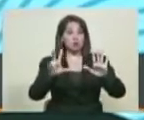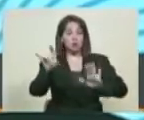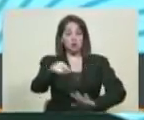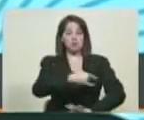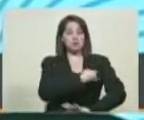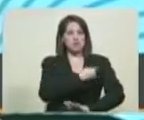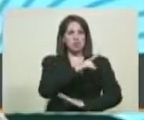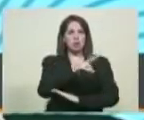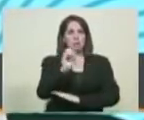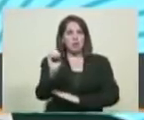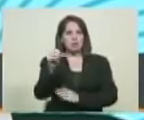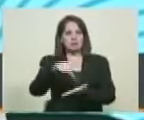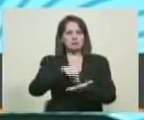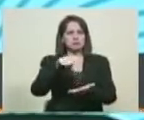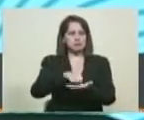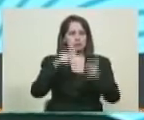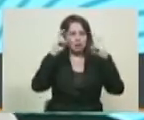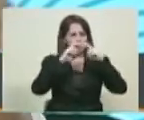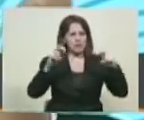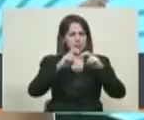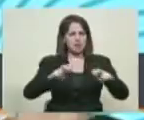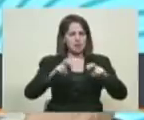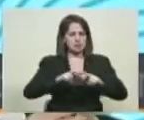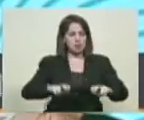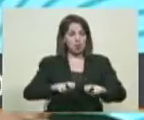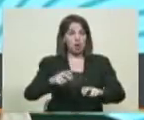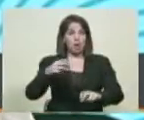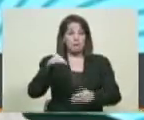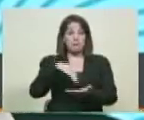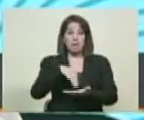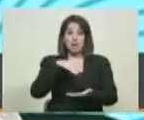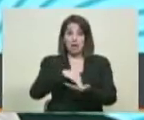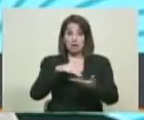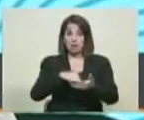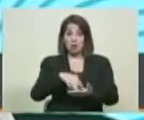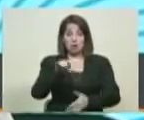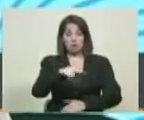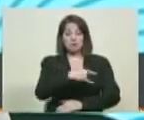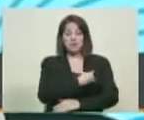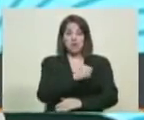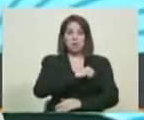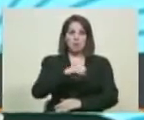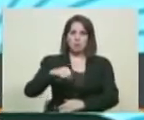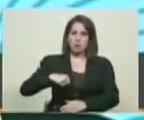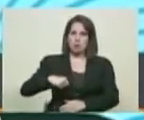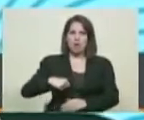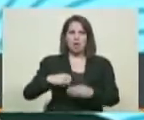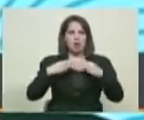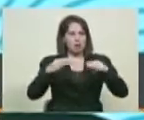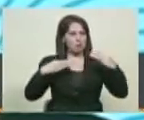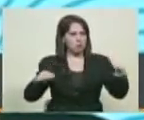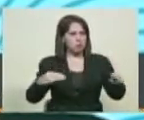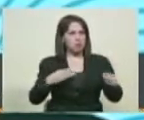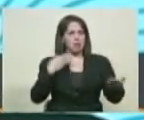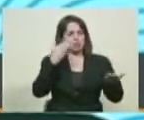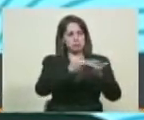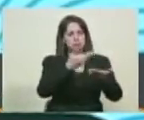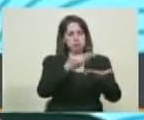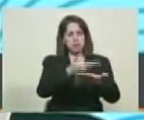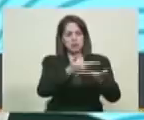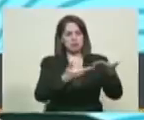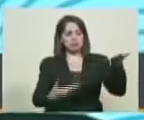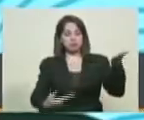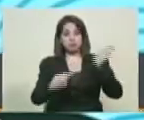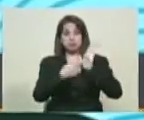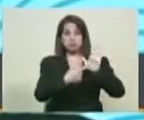centros de investigación que hacen vida en el estado Miranda, tanto universidades públicas como privadas. Ante ellas hemos ido presentando